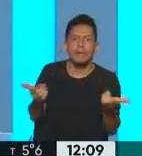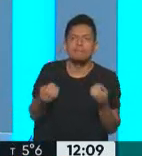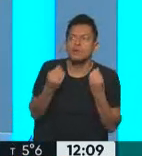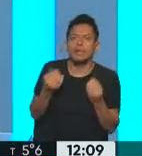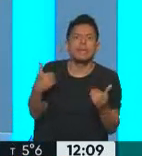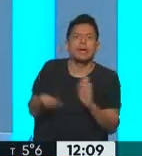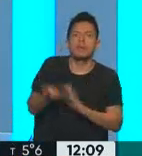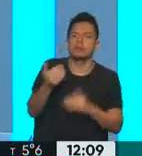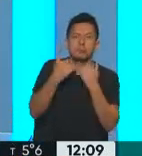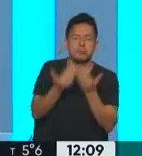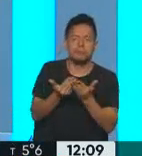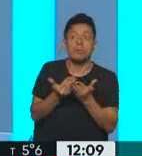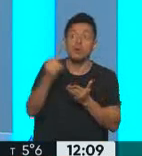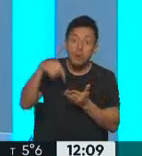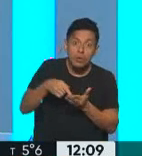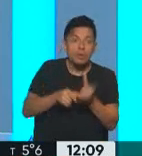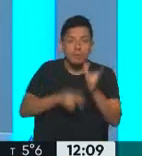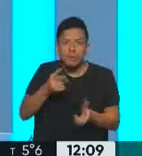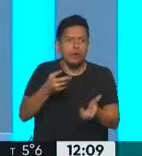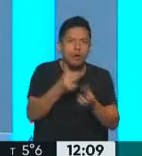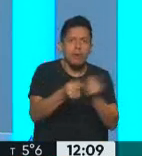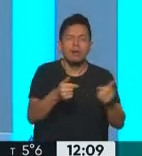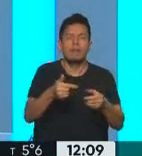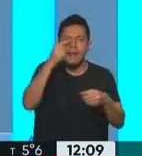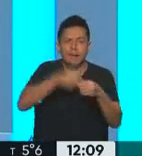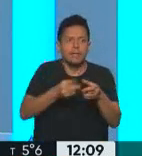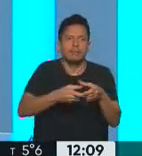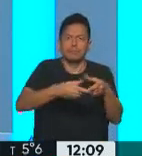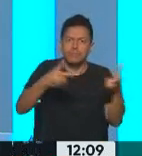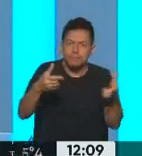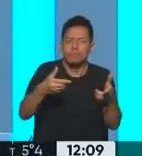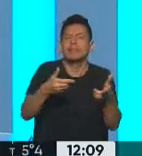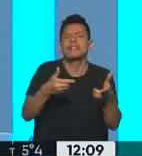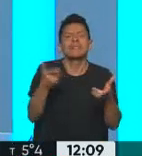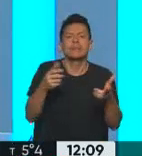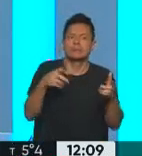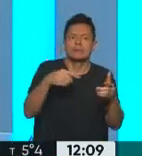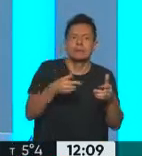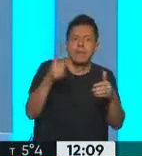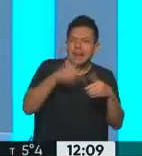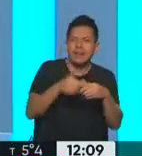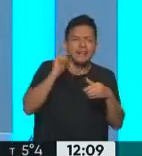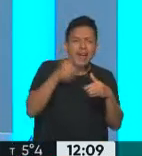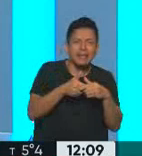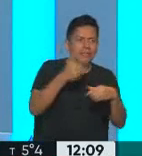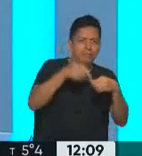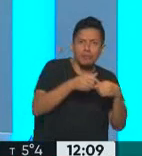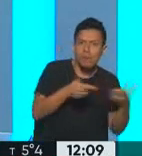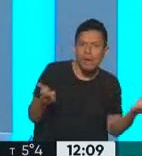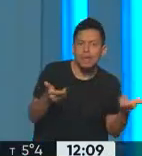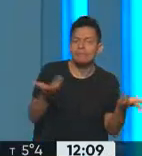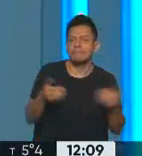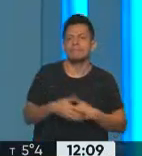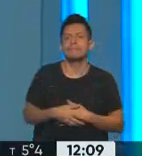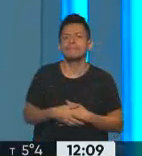de que hay una alta demanda y las refinadoras no están dando abasto para responder por esto. Me